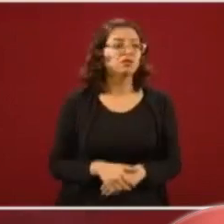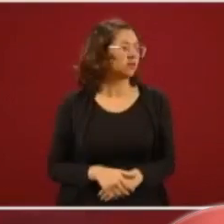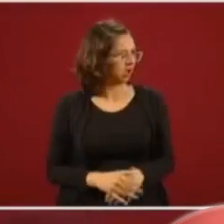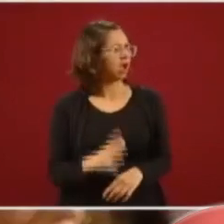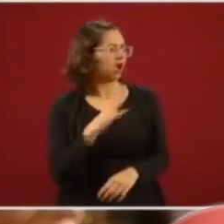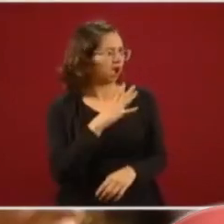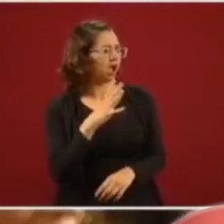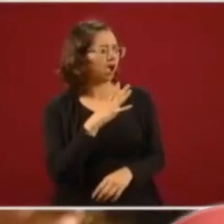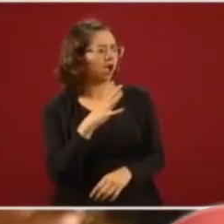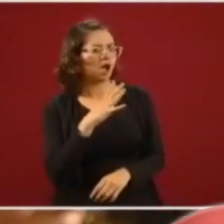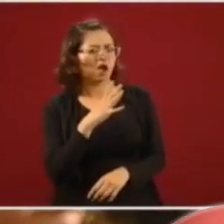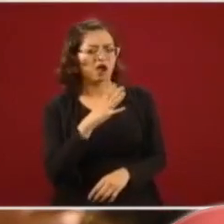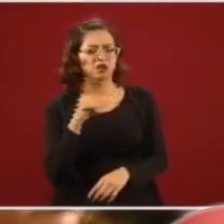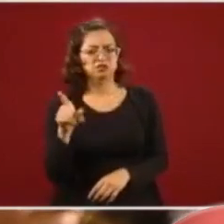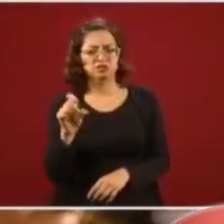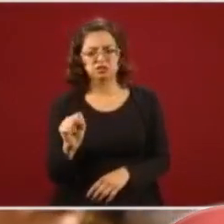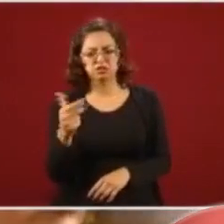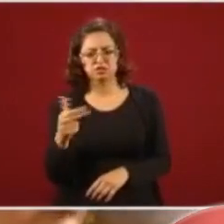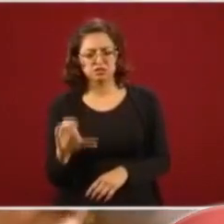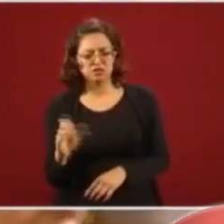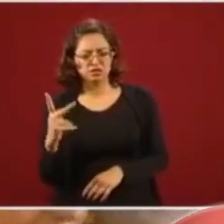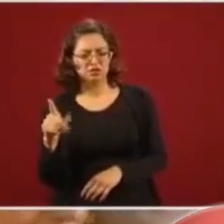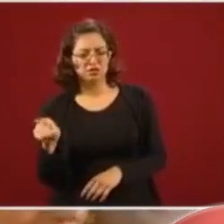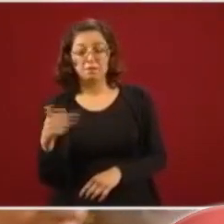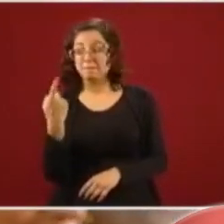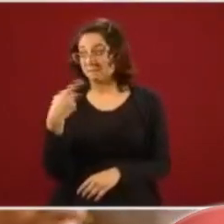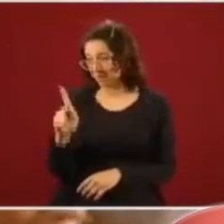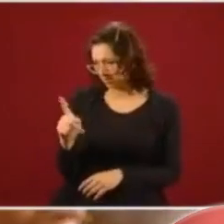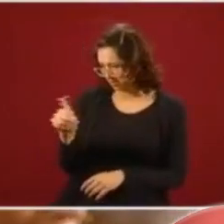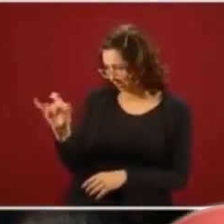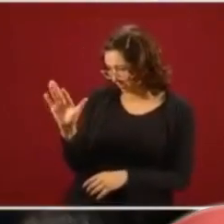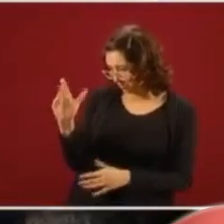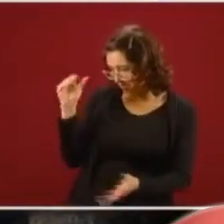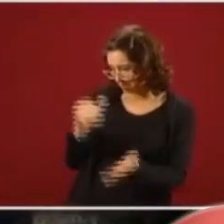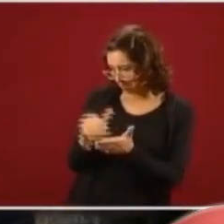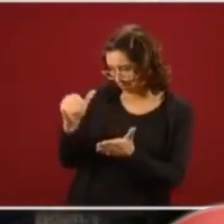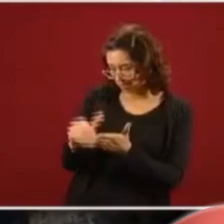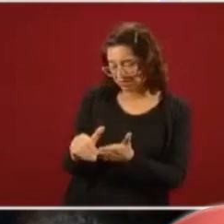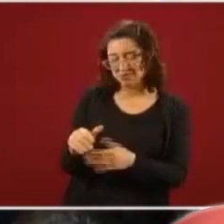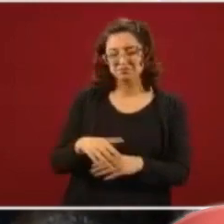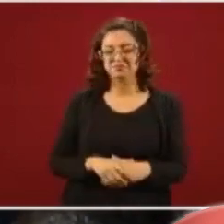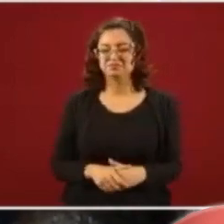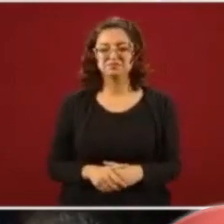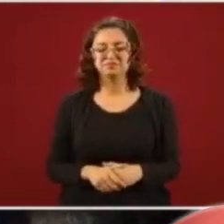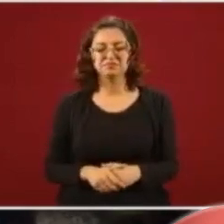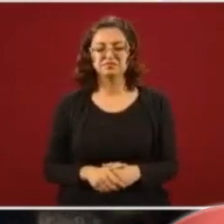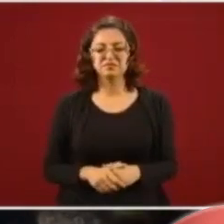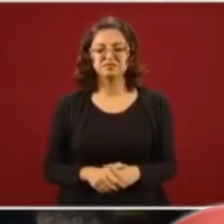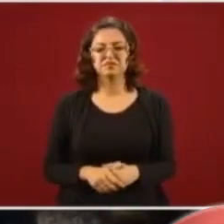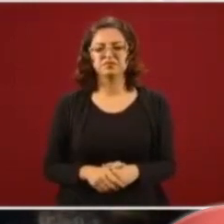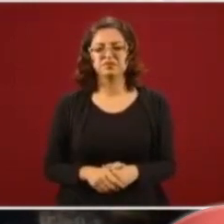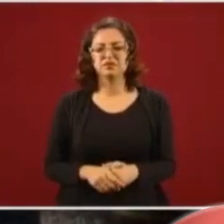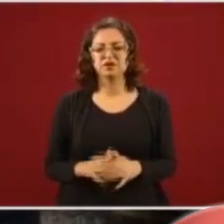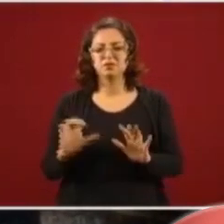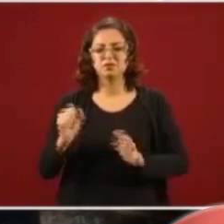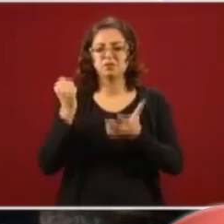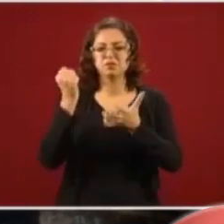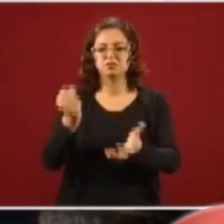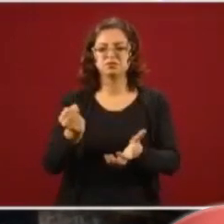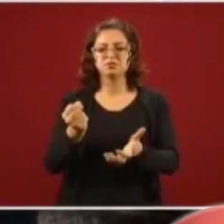de Hacienda. Pero 150,000 millones es… ¿Cuánto tenemos de presupuesto?